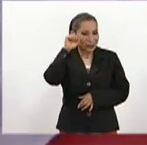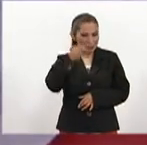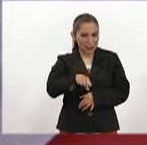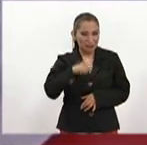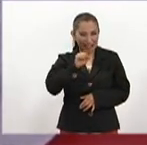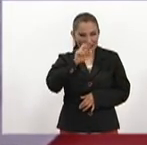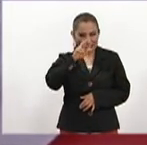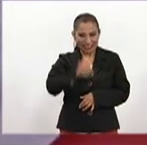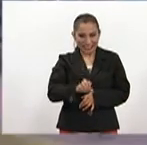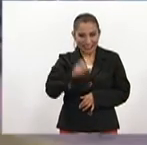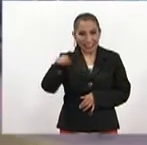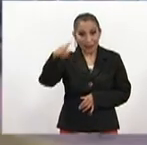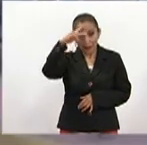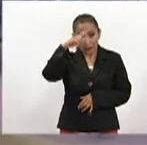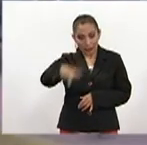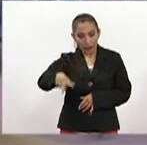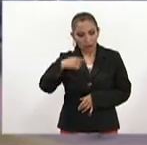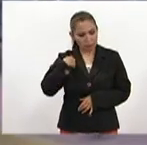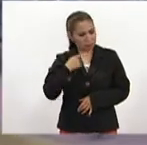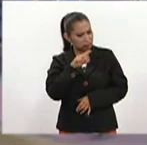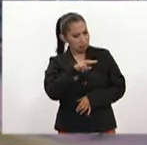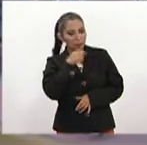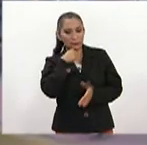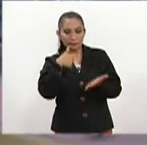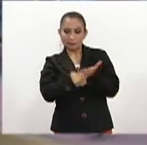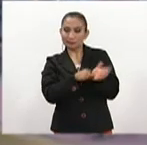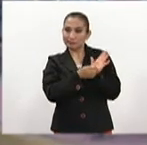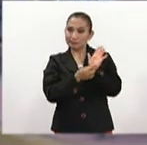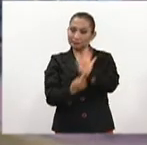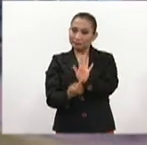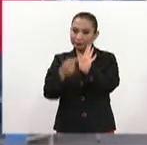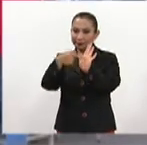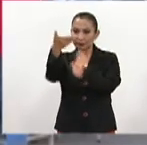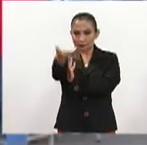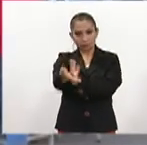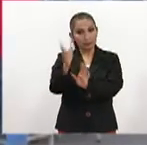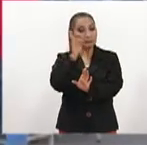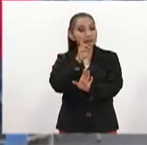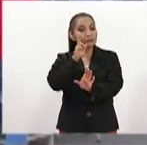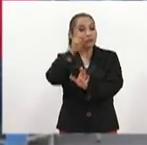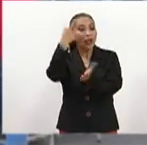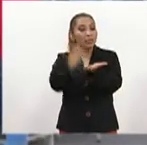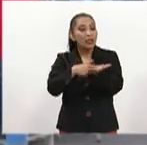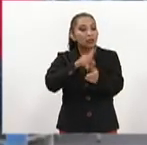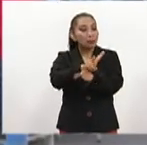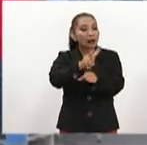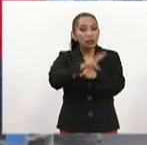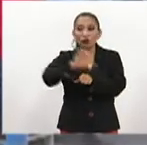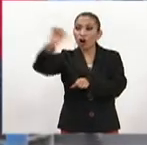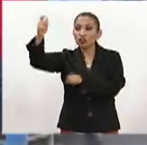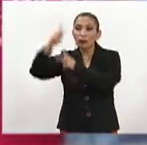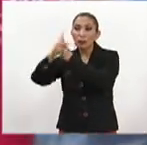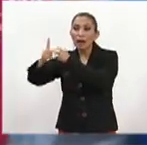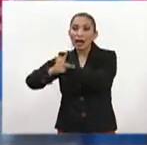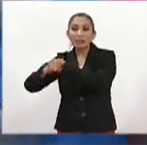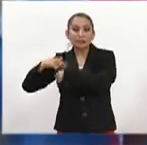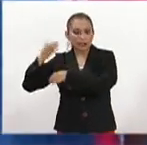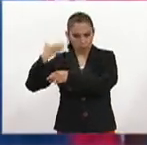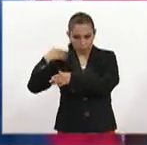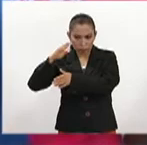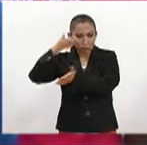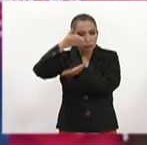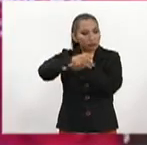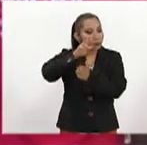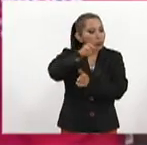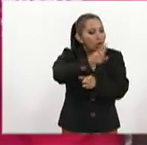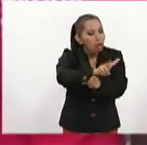Secretaría de Relaciones Exteriores de México emitió un comunicado en el cual pide auditorías internas, junto con otros países, solicitan